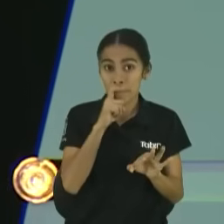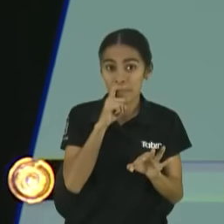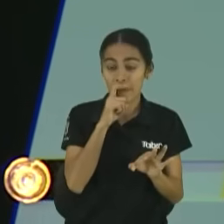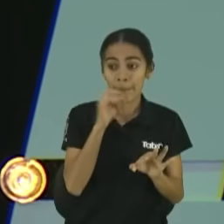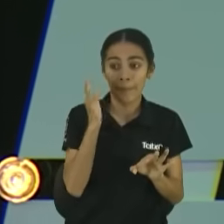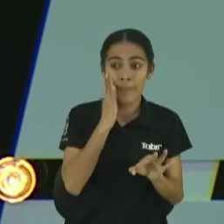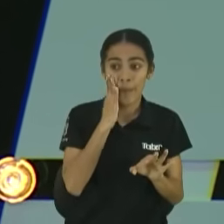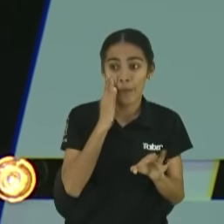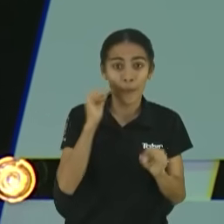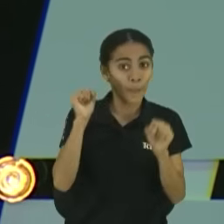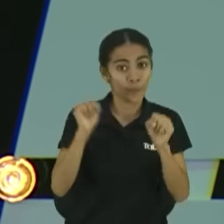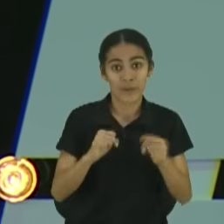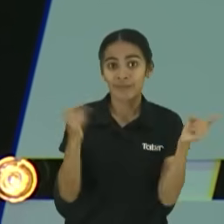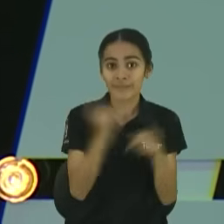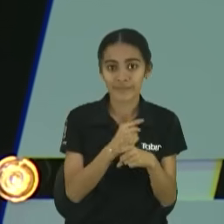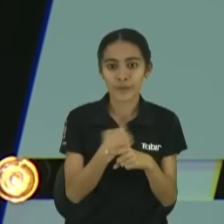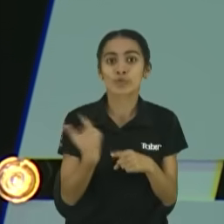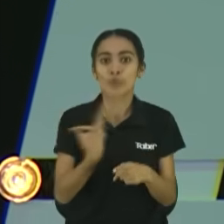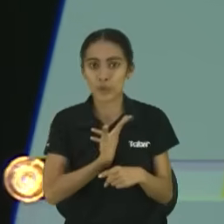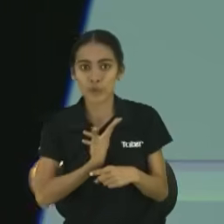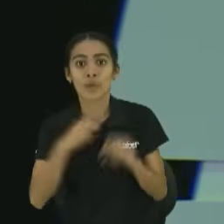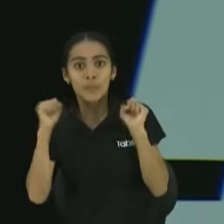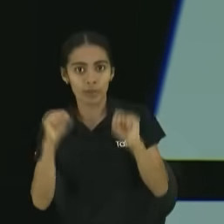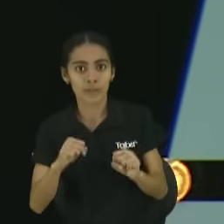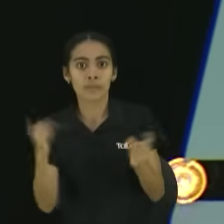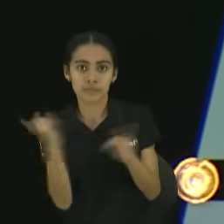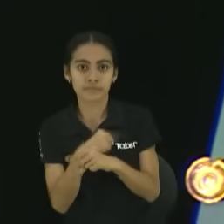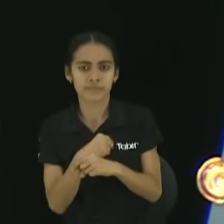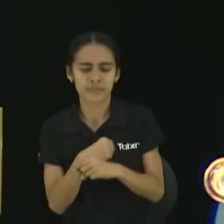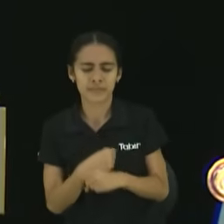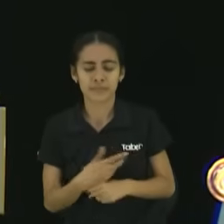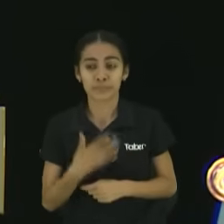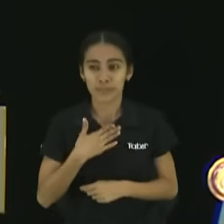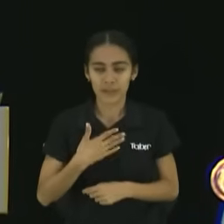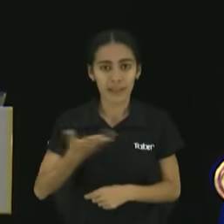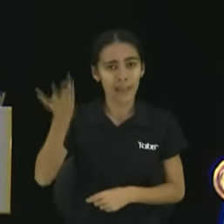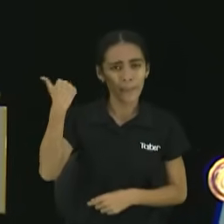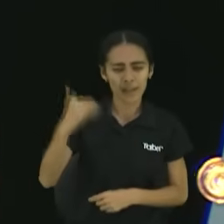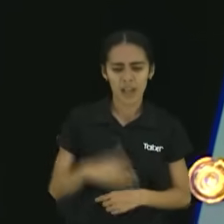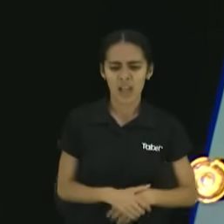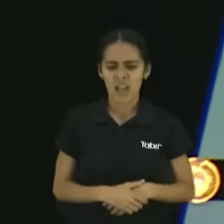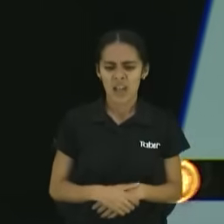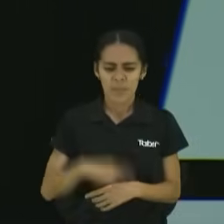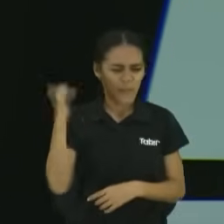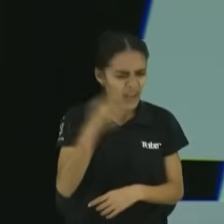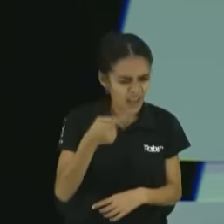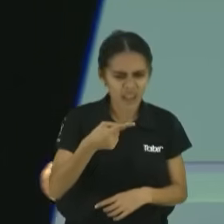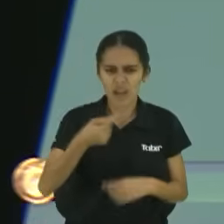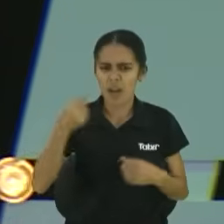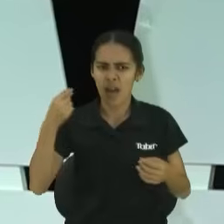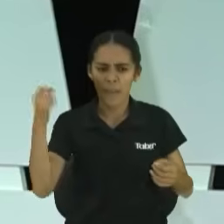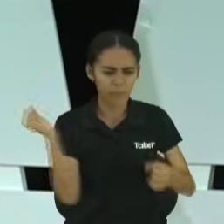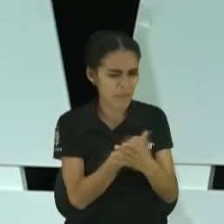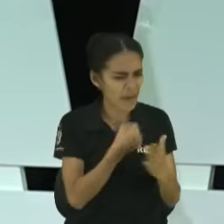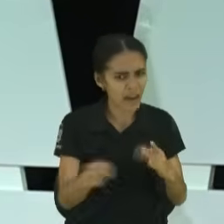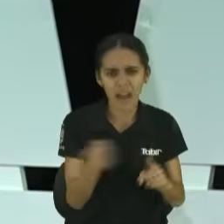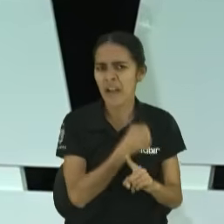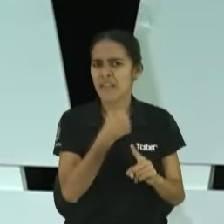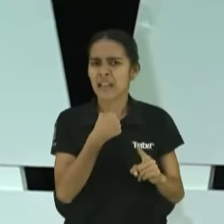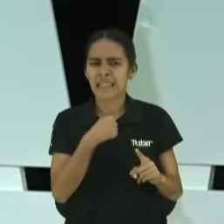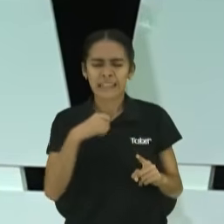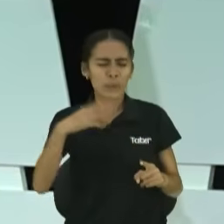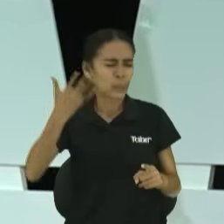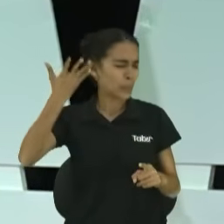Él. Yo doy un ejemplo. Mire, a mí, ¿qué no me hicieron, hermano? A mí me pegaban, me regañaban, me castigaban de verdad. Las